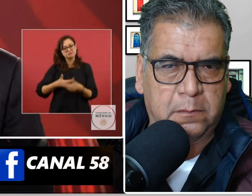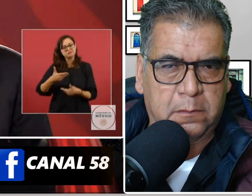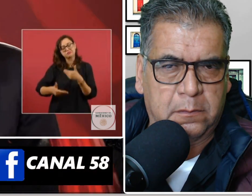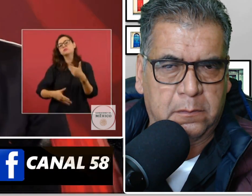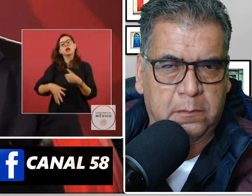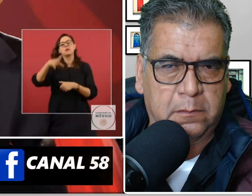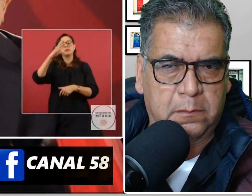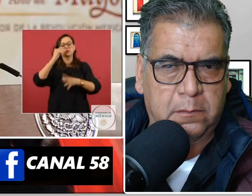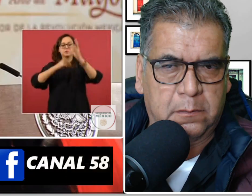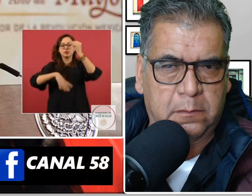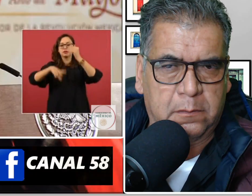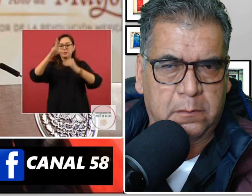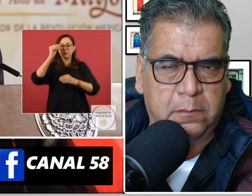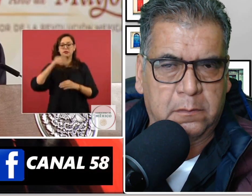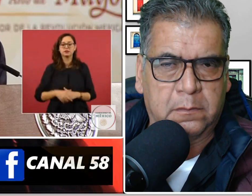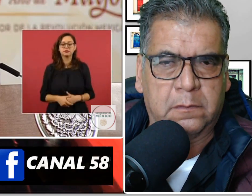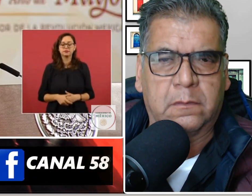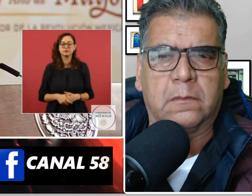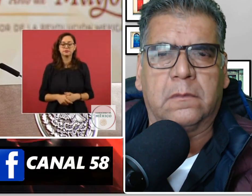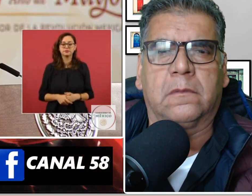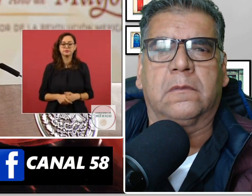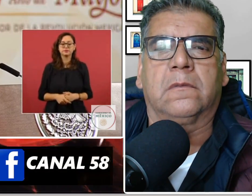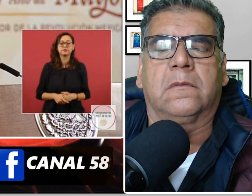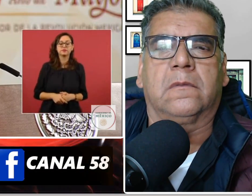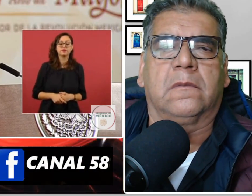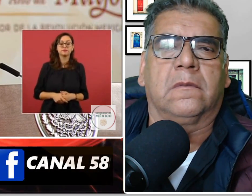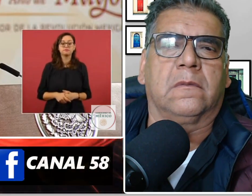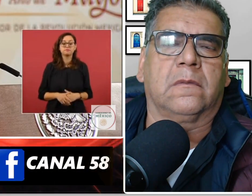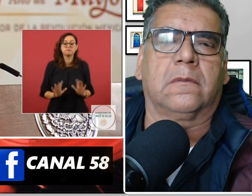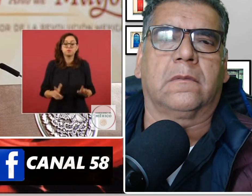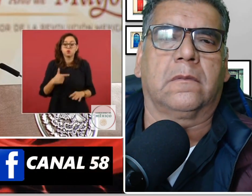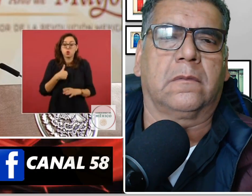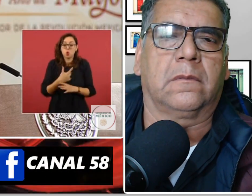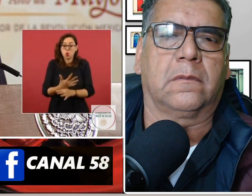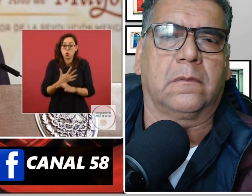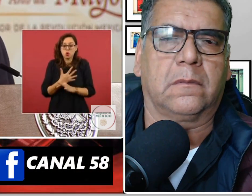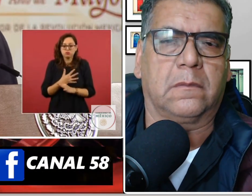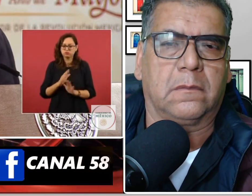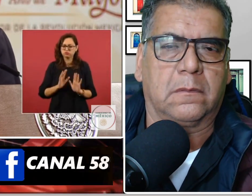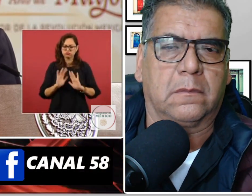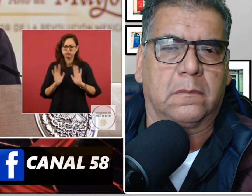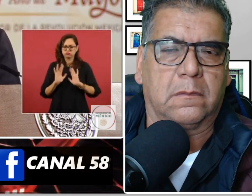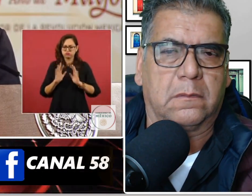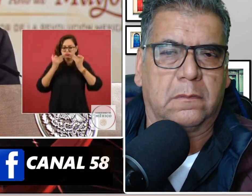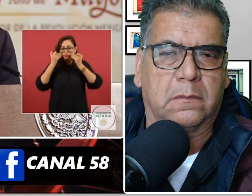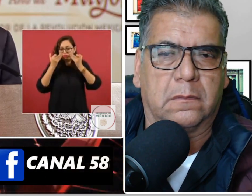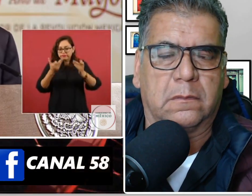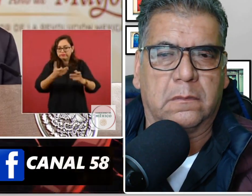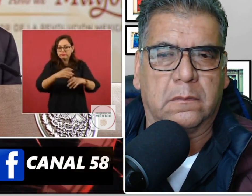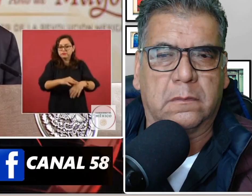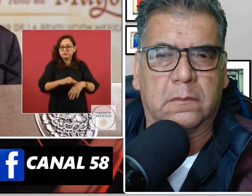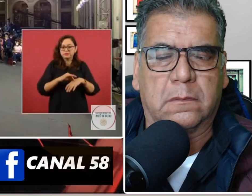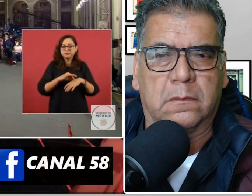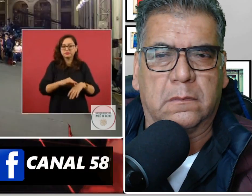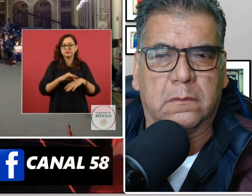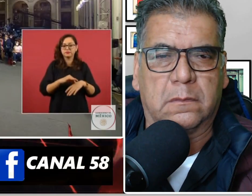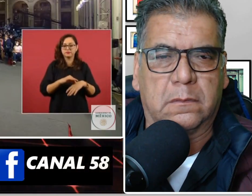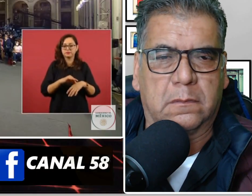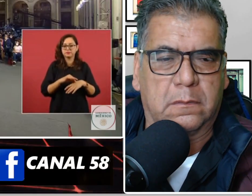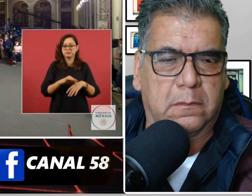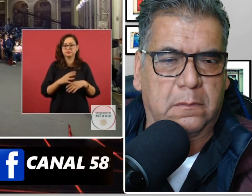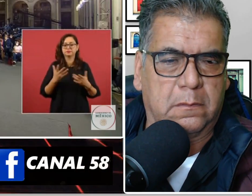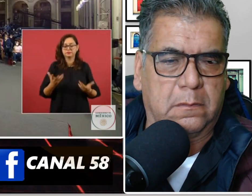personas bloqueadas, pues no la puede usar, ¿no? Entonces, pero en realidad nosotros no bloqueamos las cuentas.